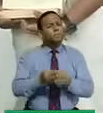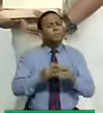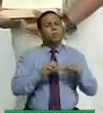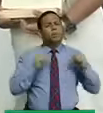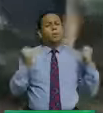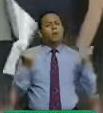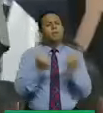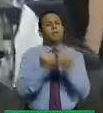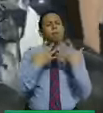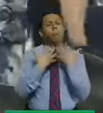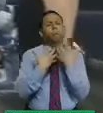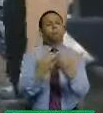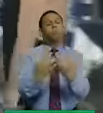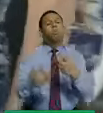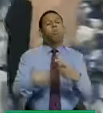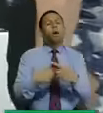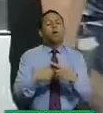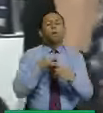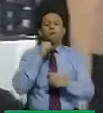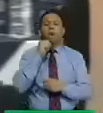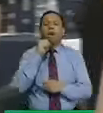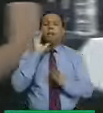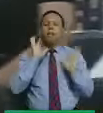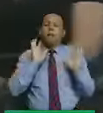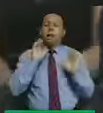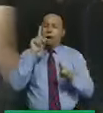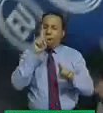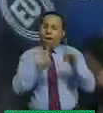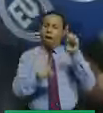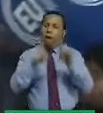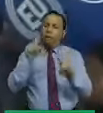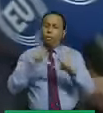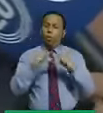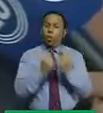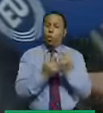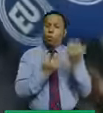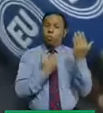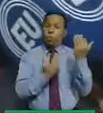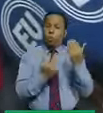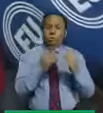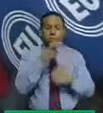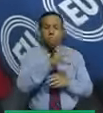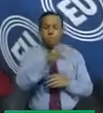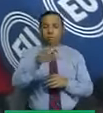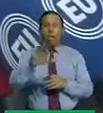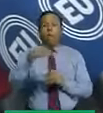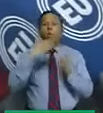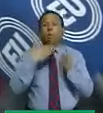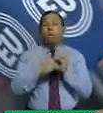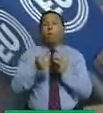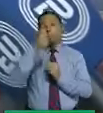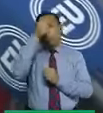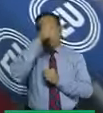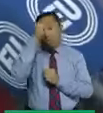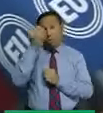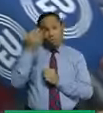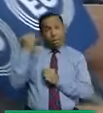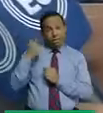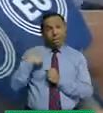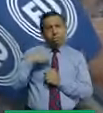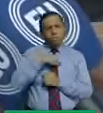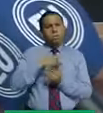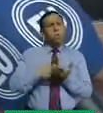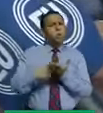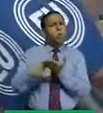Asamblea. Pero algunas camisetas se enfrían. Mire, el domingo pasado tuvimos una reunión de confraternidad